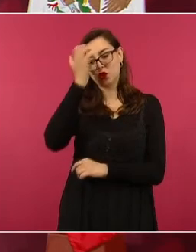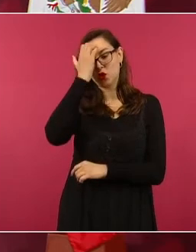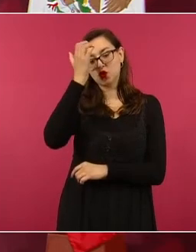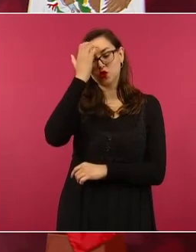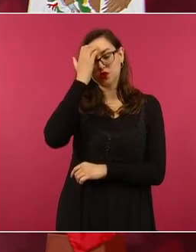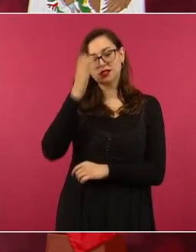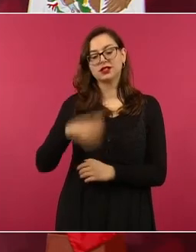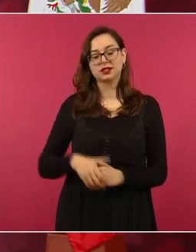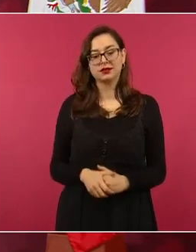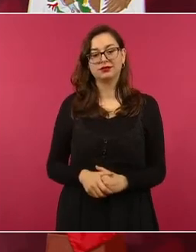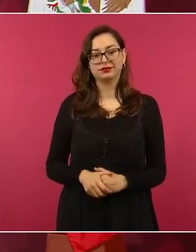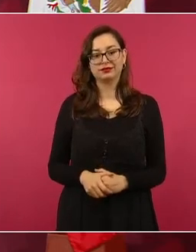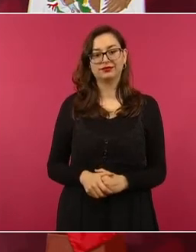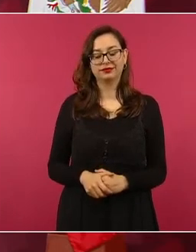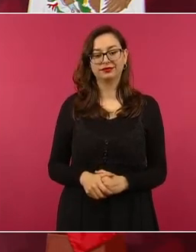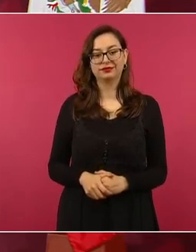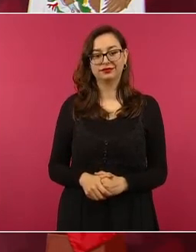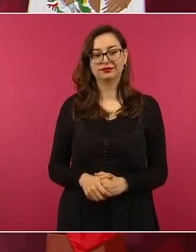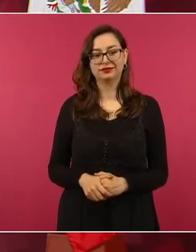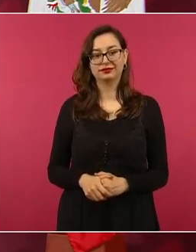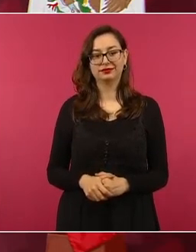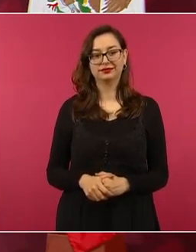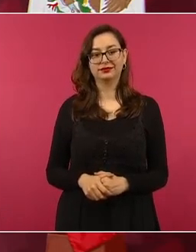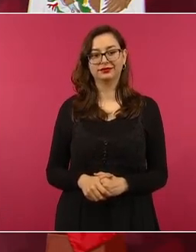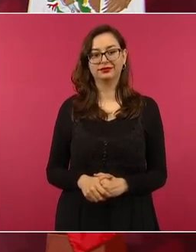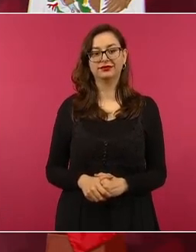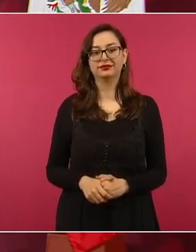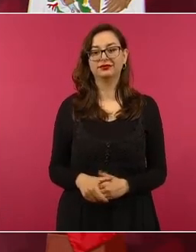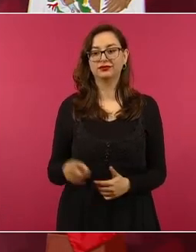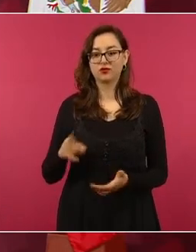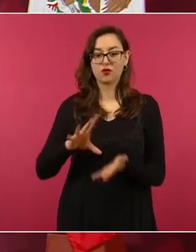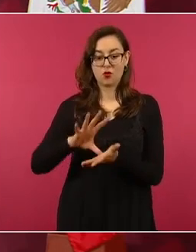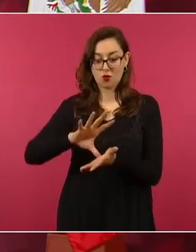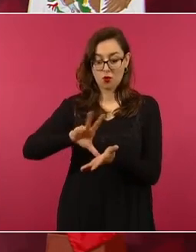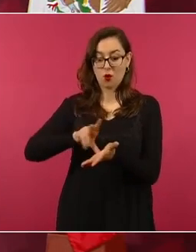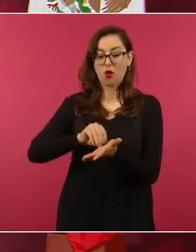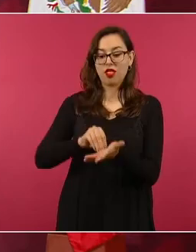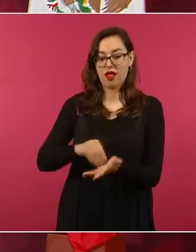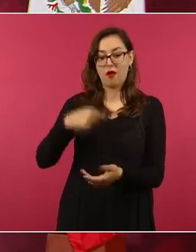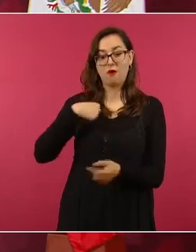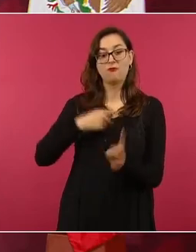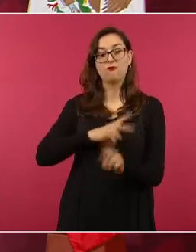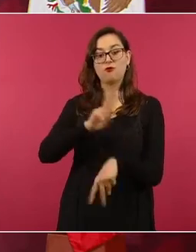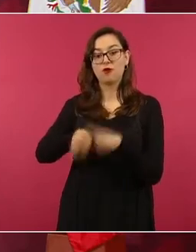en una boda. Nos sentamos en la misma mesa.